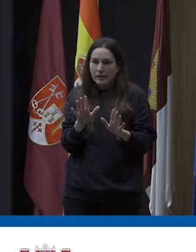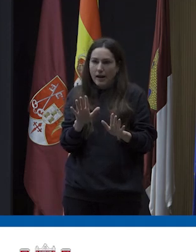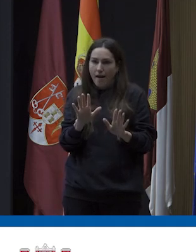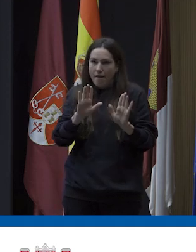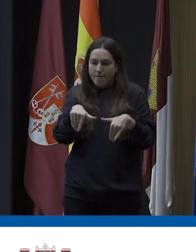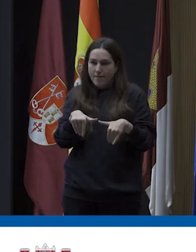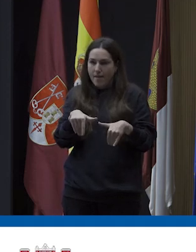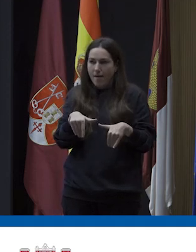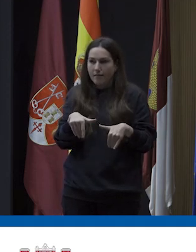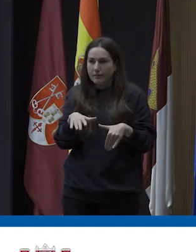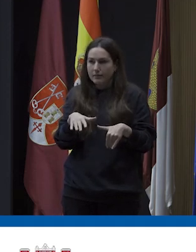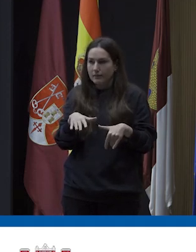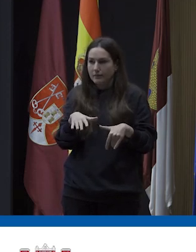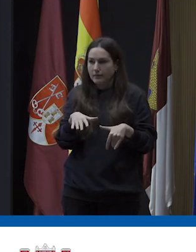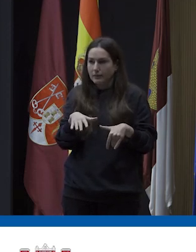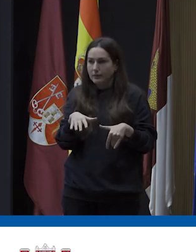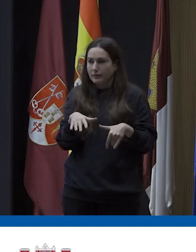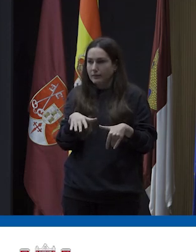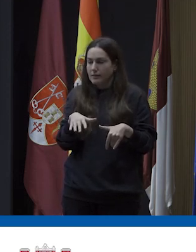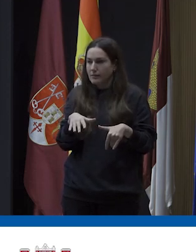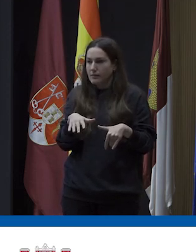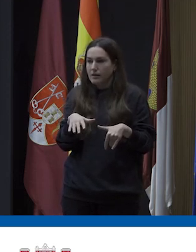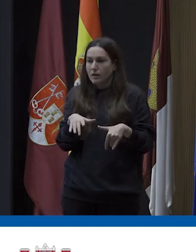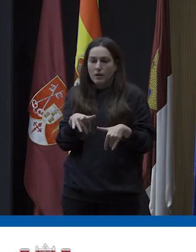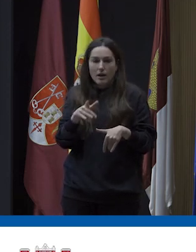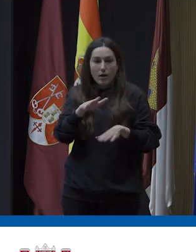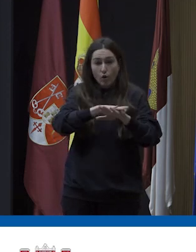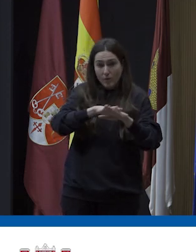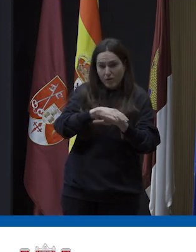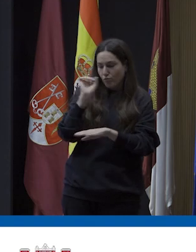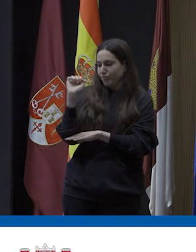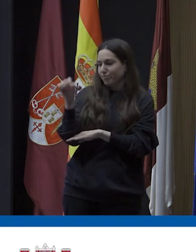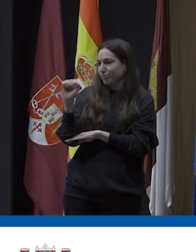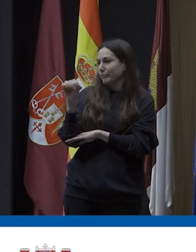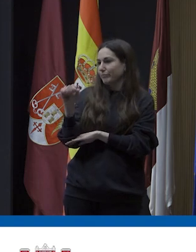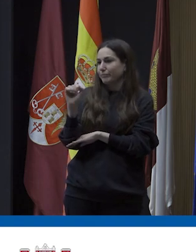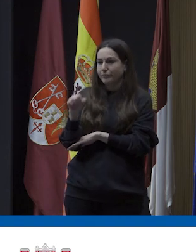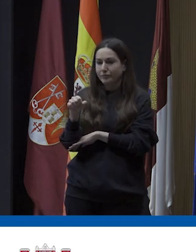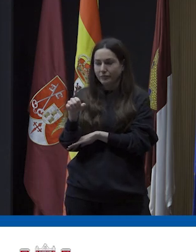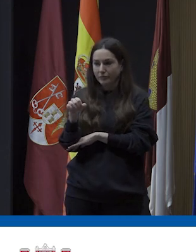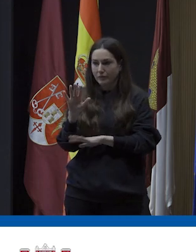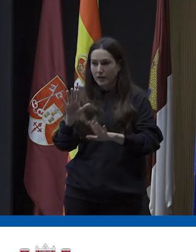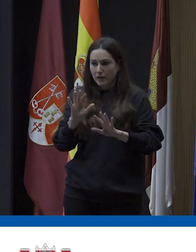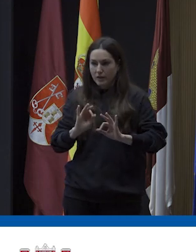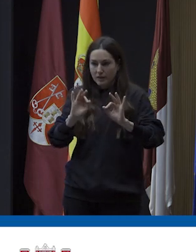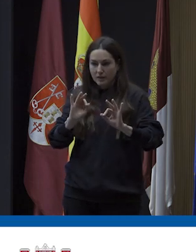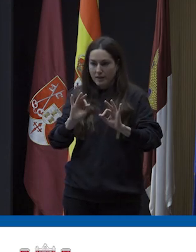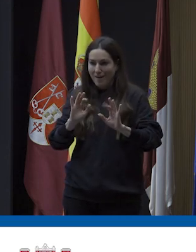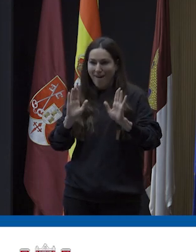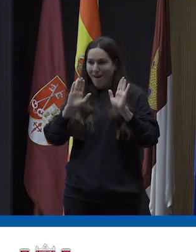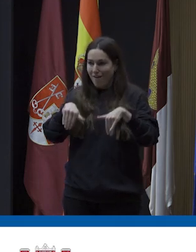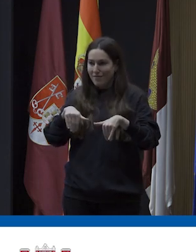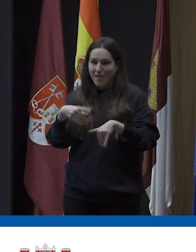estatal fue la de siempre. No le hicieron ningún caso prácticamente. Quedó embarcado en